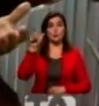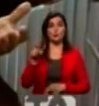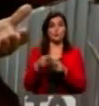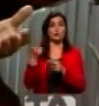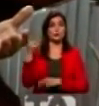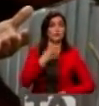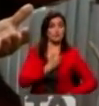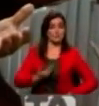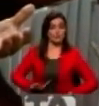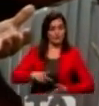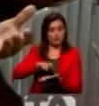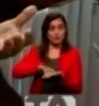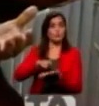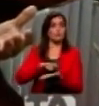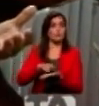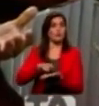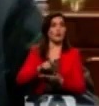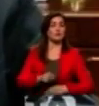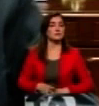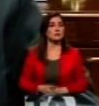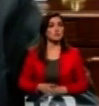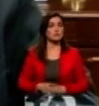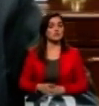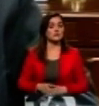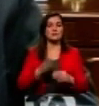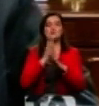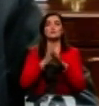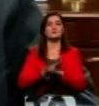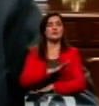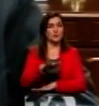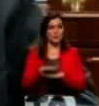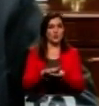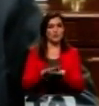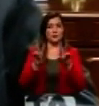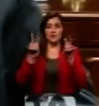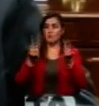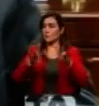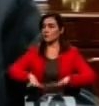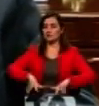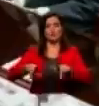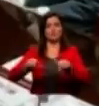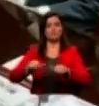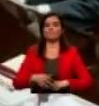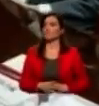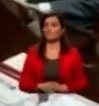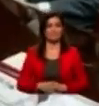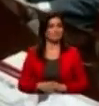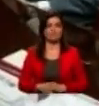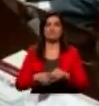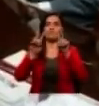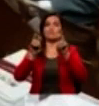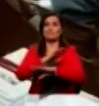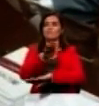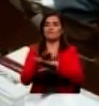ex vicepresidente que firmó también el manifiesto, ya no estamos hablando únicamente de un caso de corrupción aislado, sino de un tema